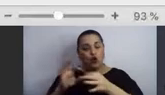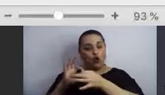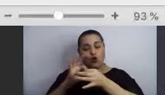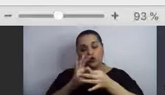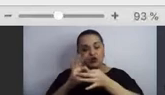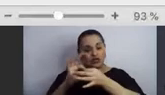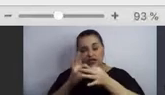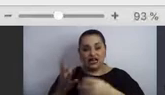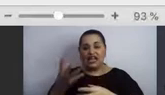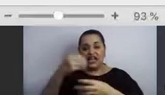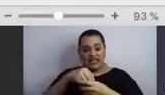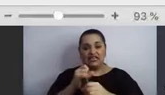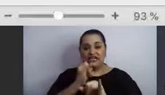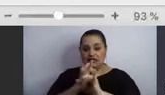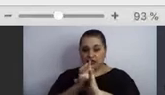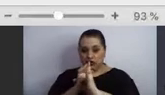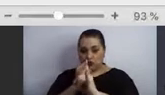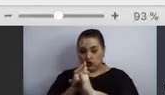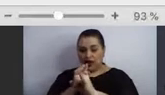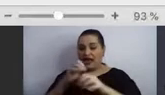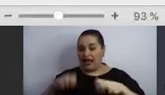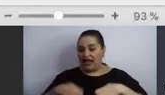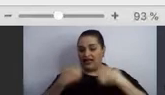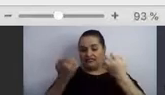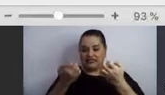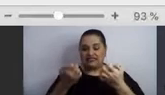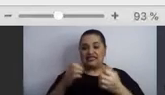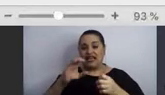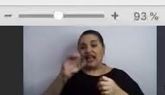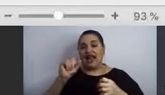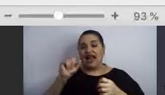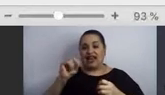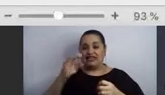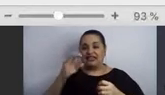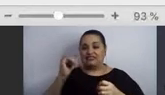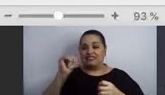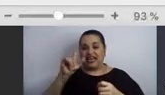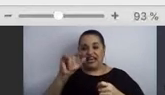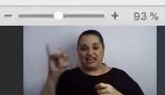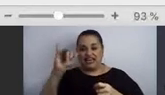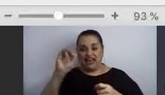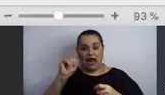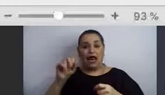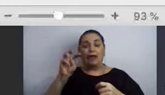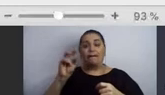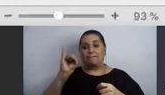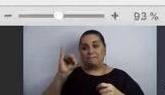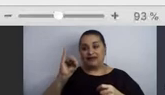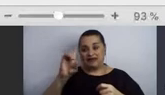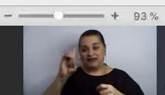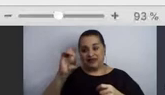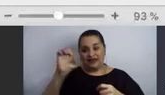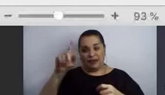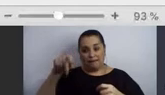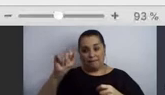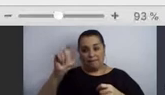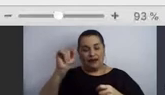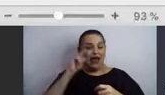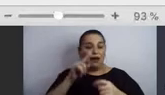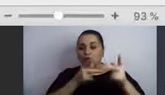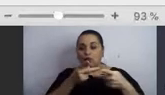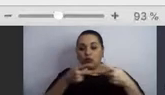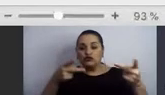institucional, perdón, que existe entre Cancillería y Media Plan para trabajar siempre en una defensa y en una posición país en los distintos